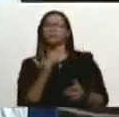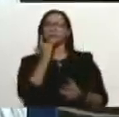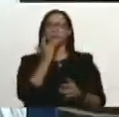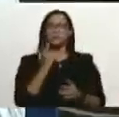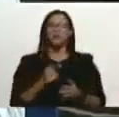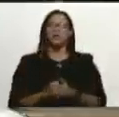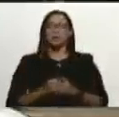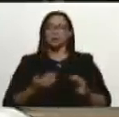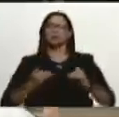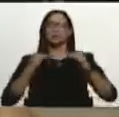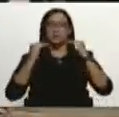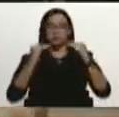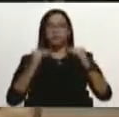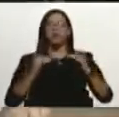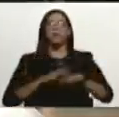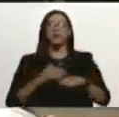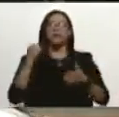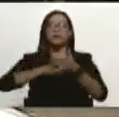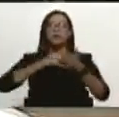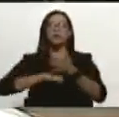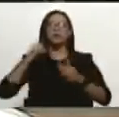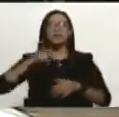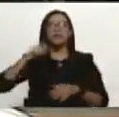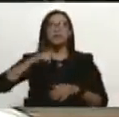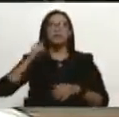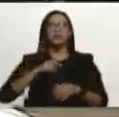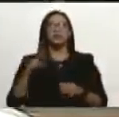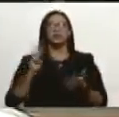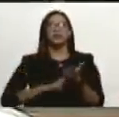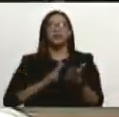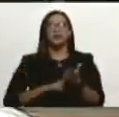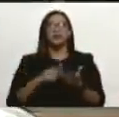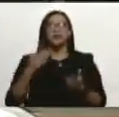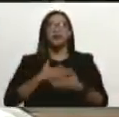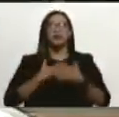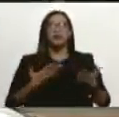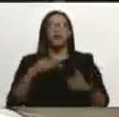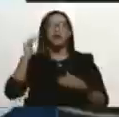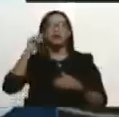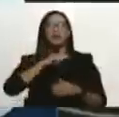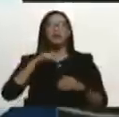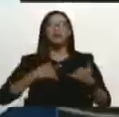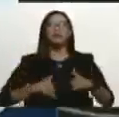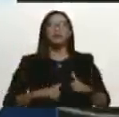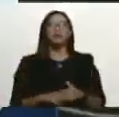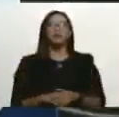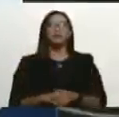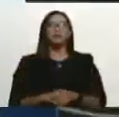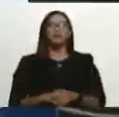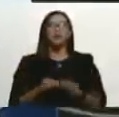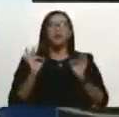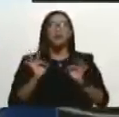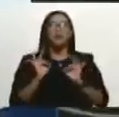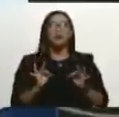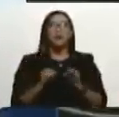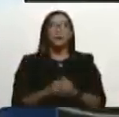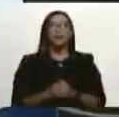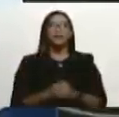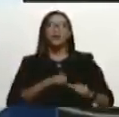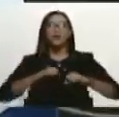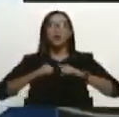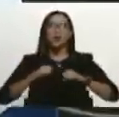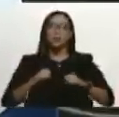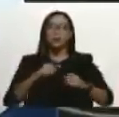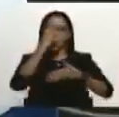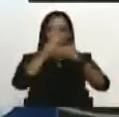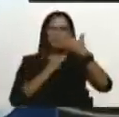optimismo bien en alto, porque esto es una lucha necesaria si realmente queremos garantizar un futuro para nuestros hijos. Justamente hay una consigna, los honestos somos más, y